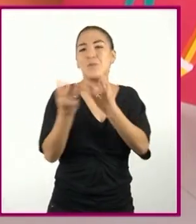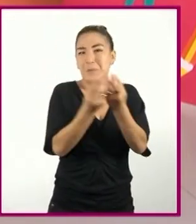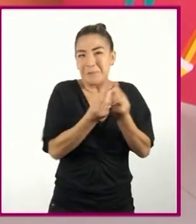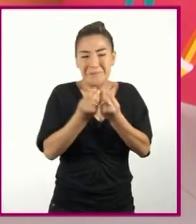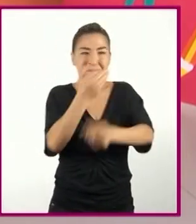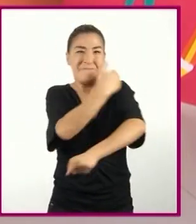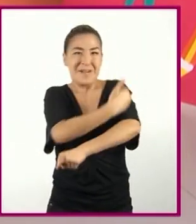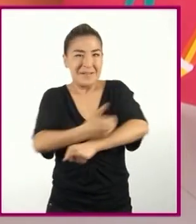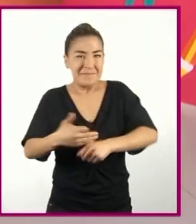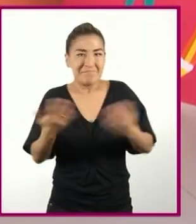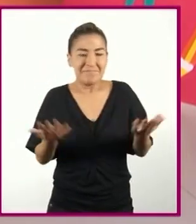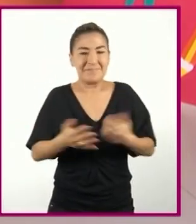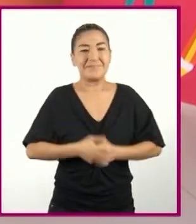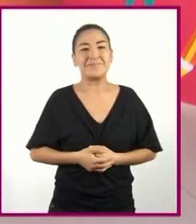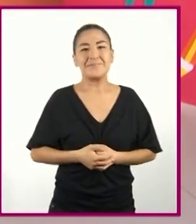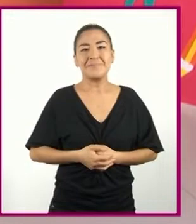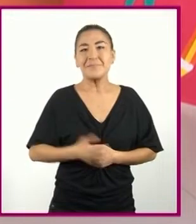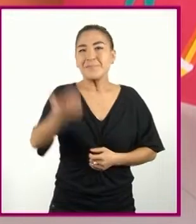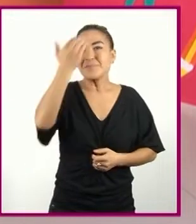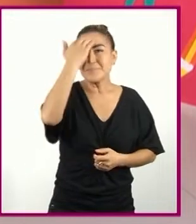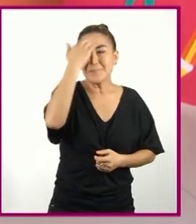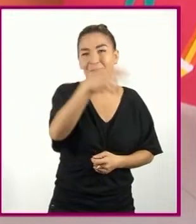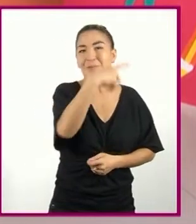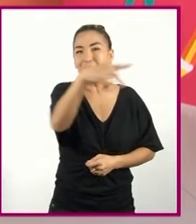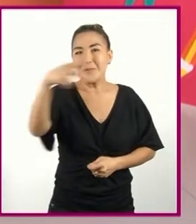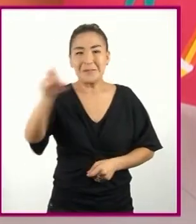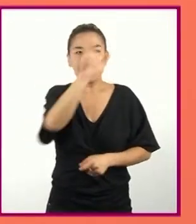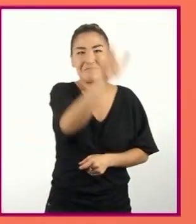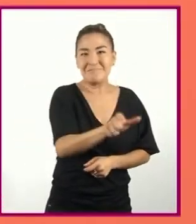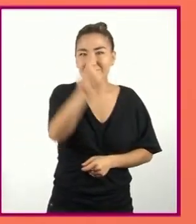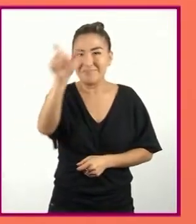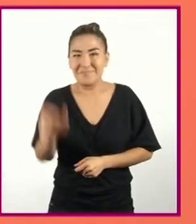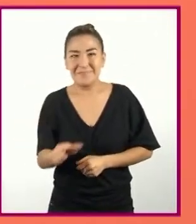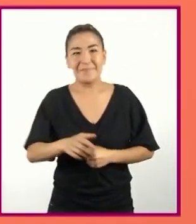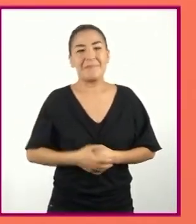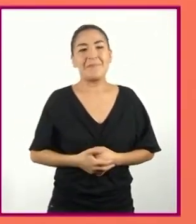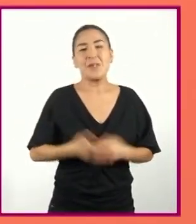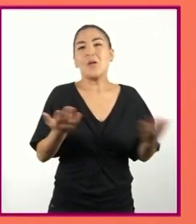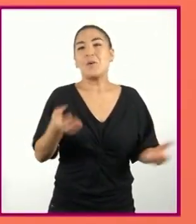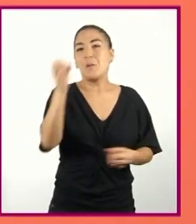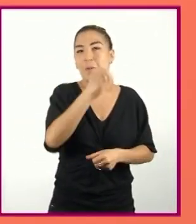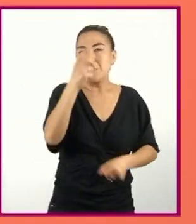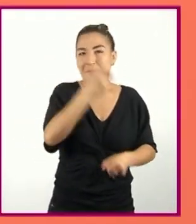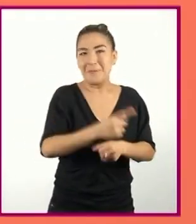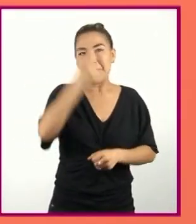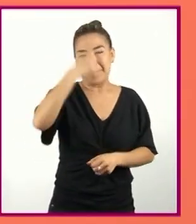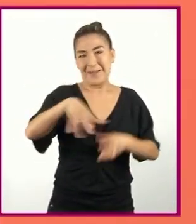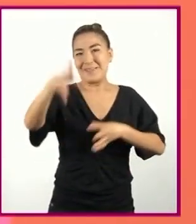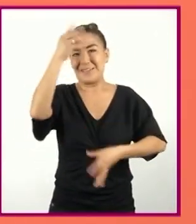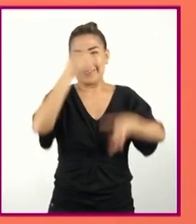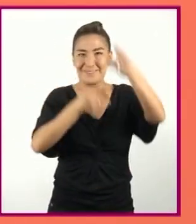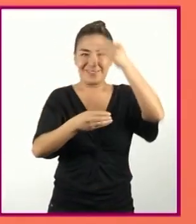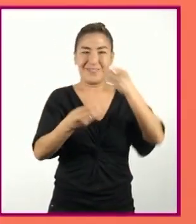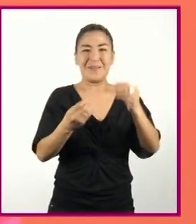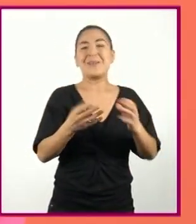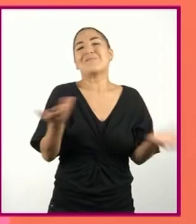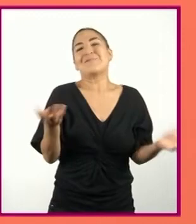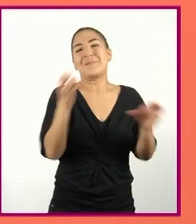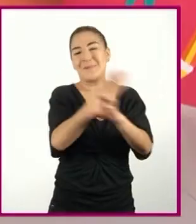familiar o autoconocimiento o la oportunidad de aprender